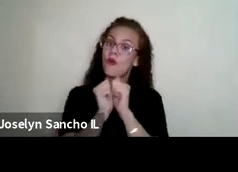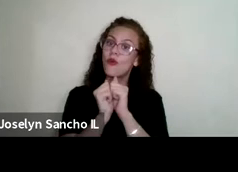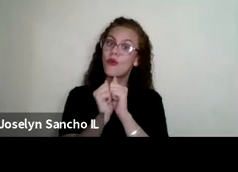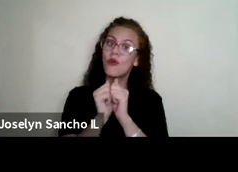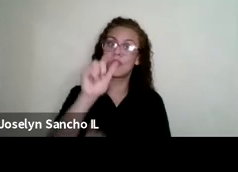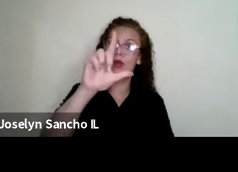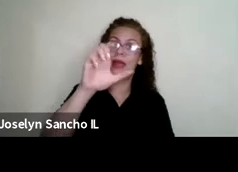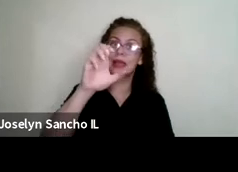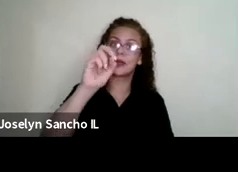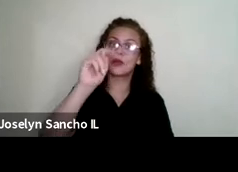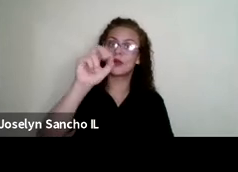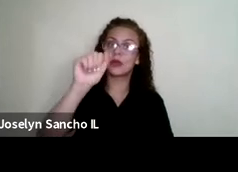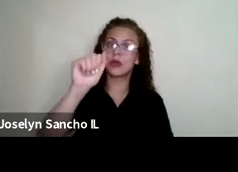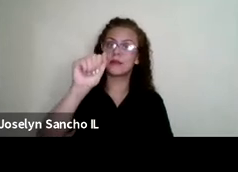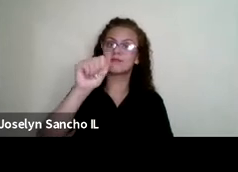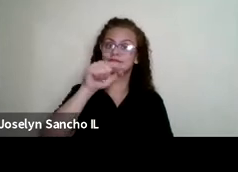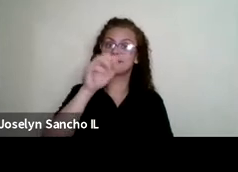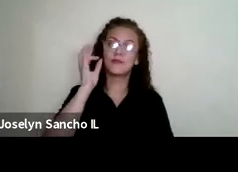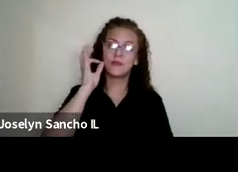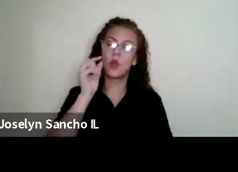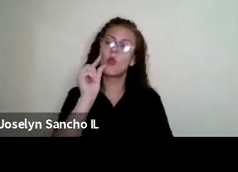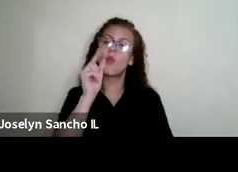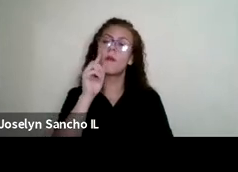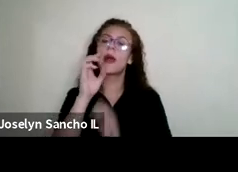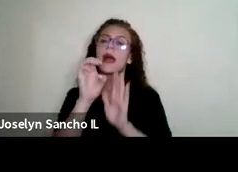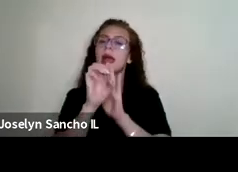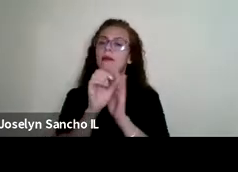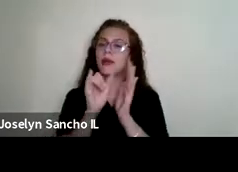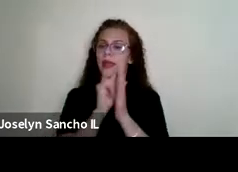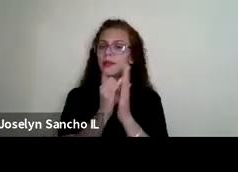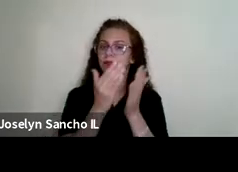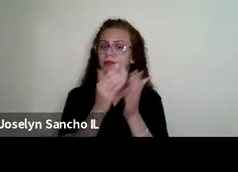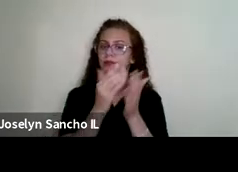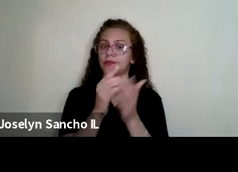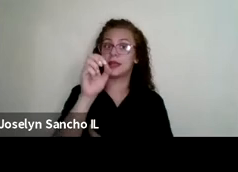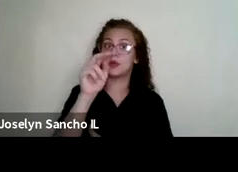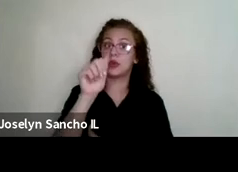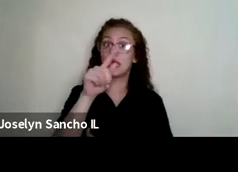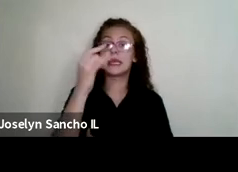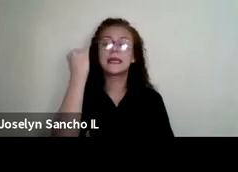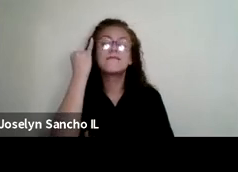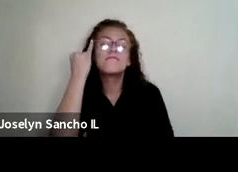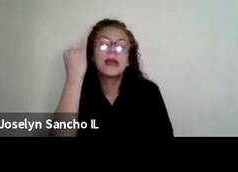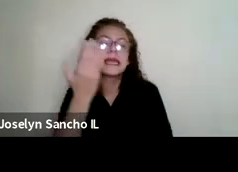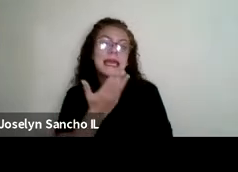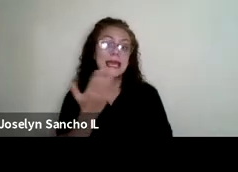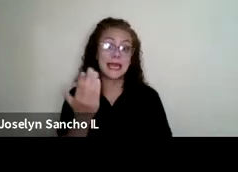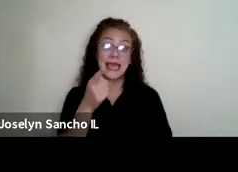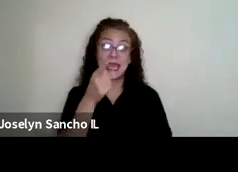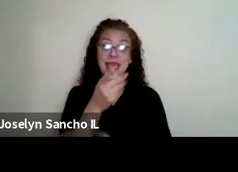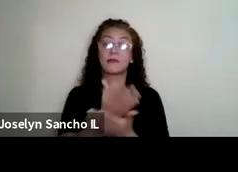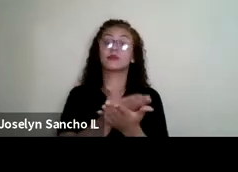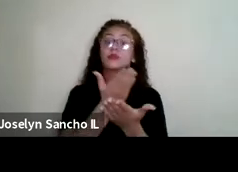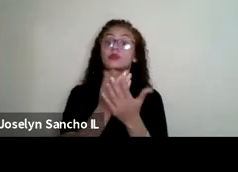Leona Chalmers. Un poco para ejemplificar esto, Leona Chalmers, imagínense que propone